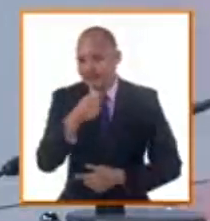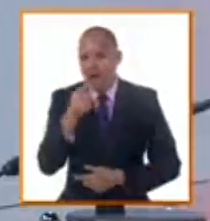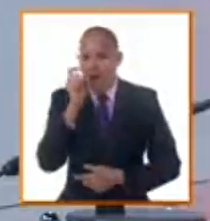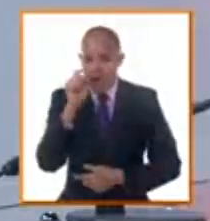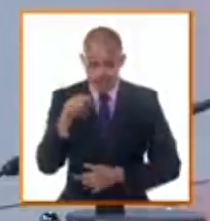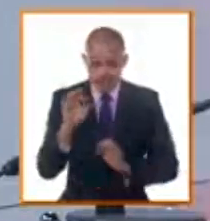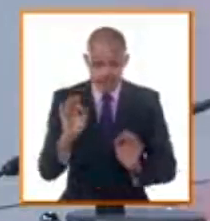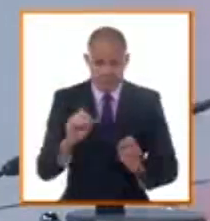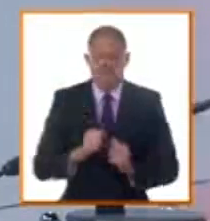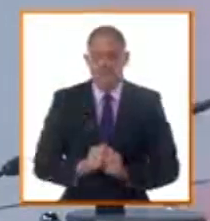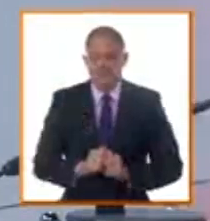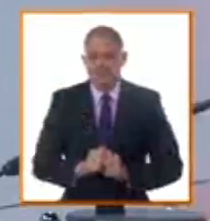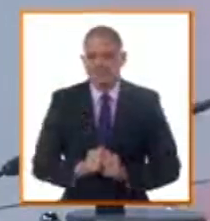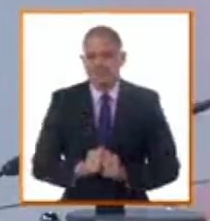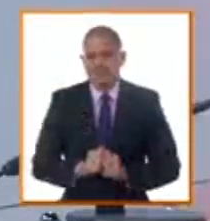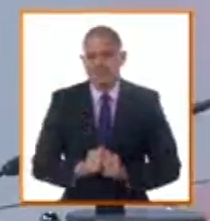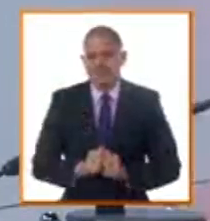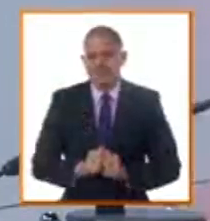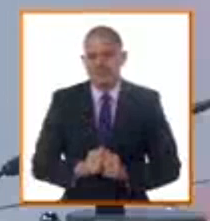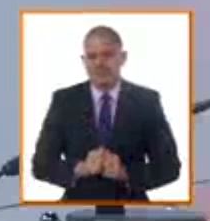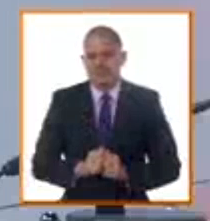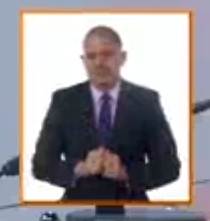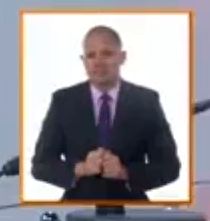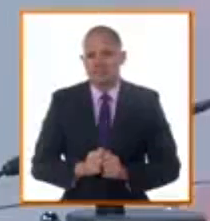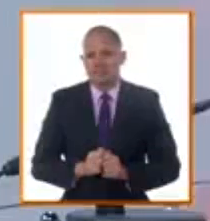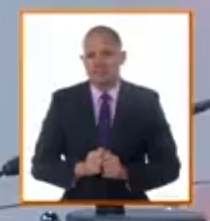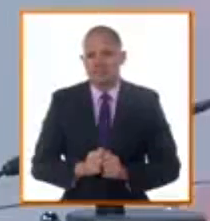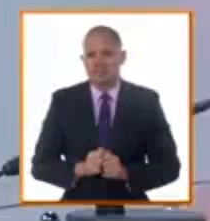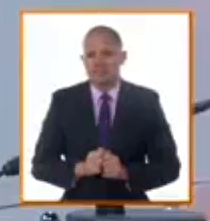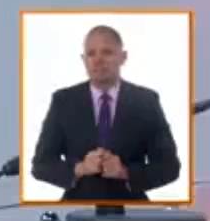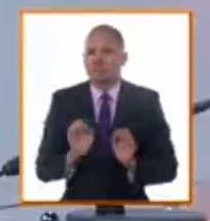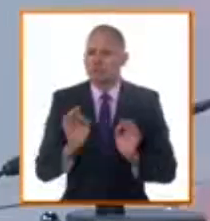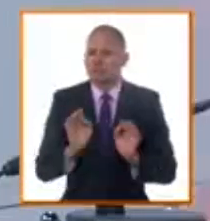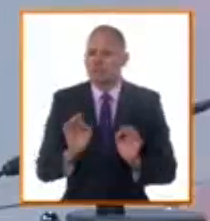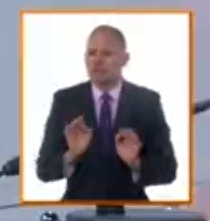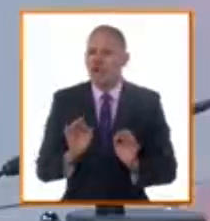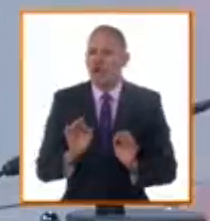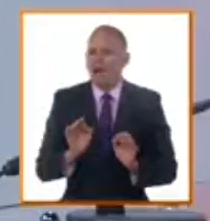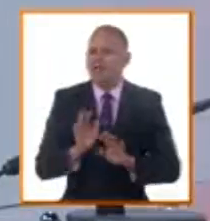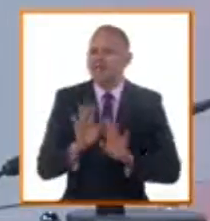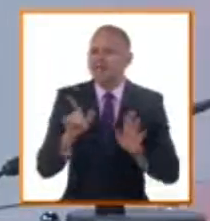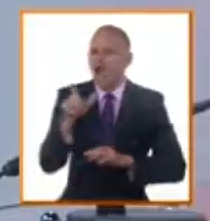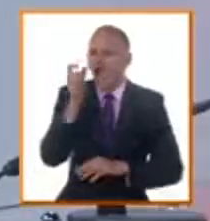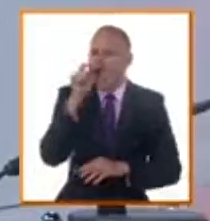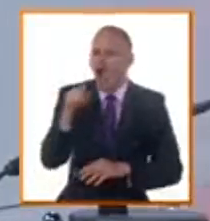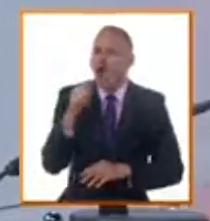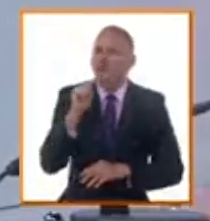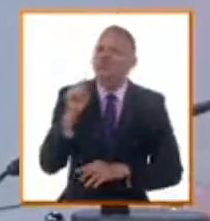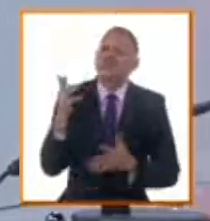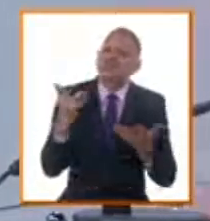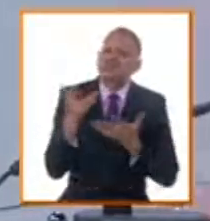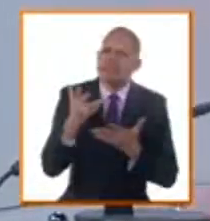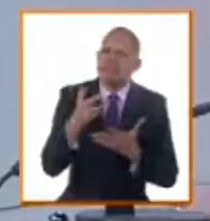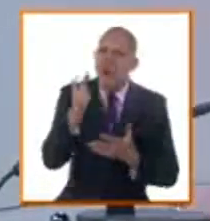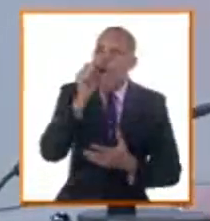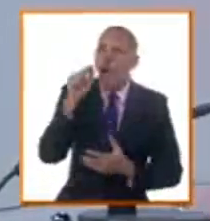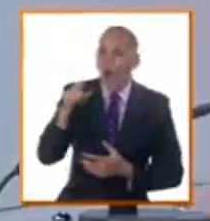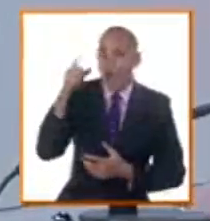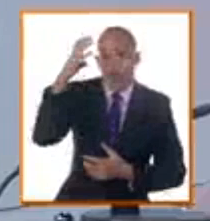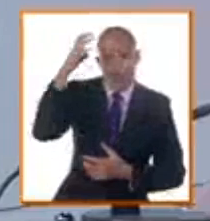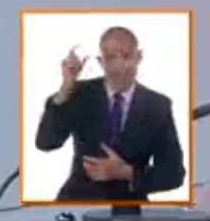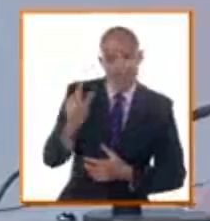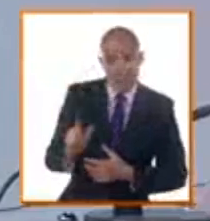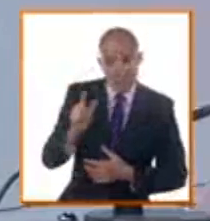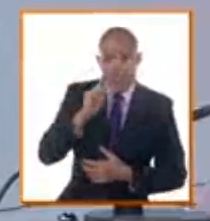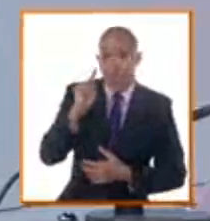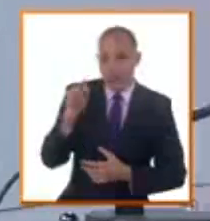espacios Alex López Almaguer, que tengo entendido que ya tiene ahí con él al gobernador de Camagüey.